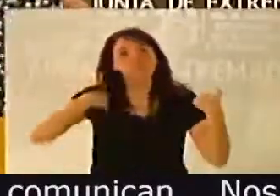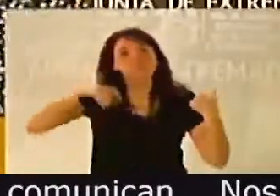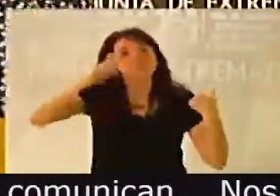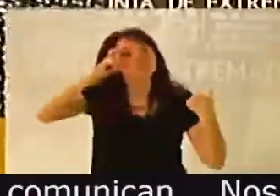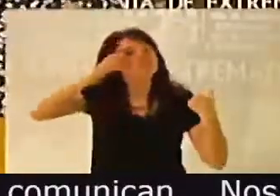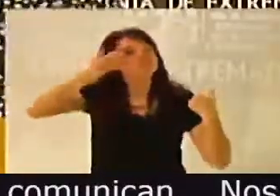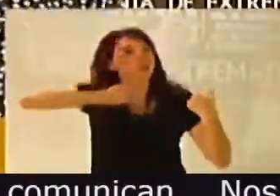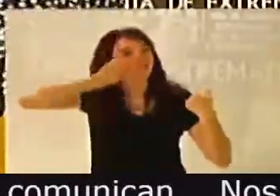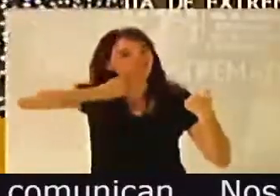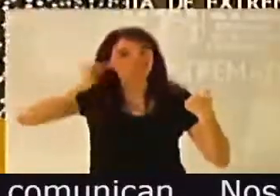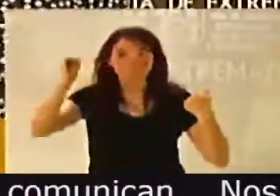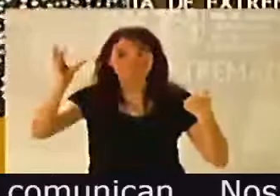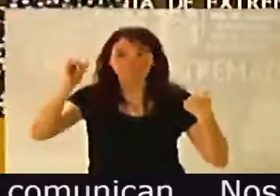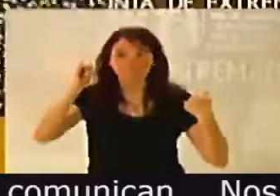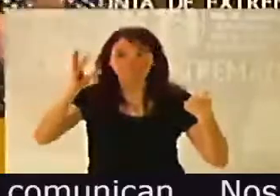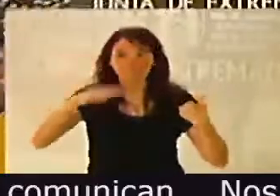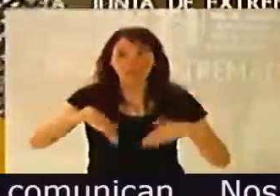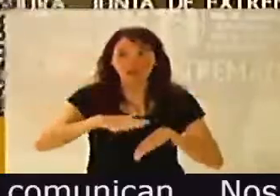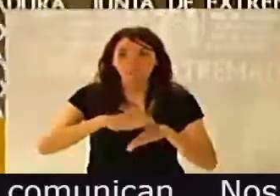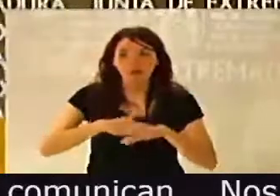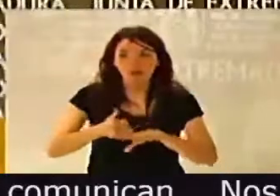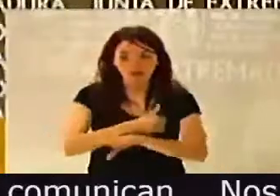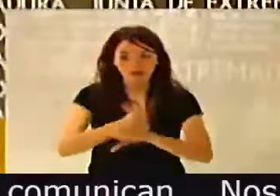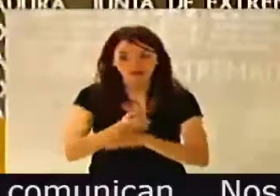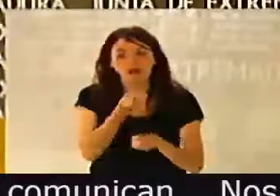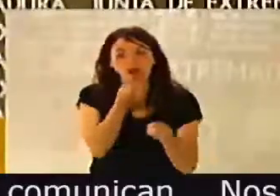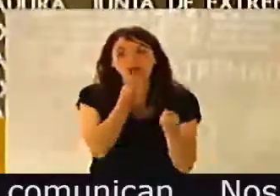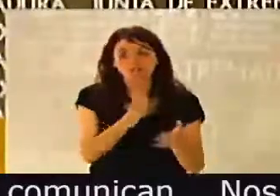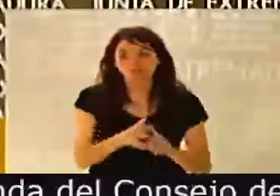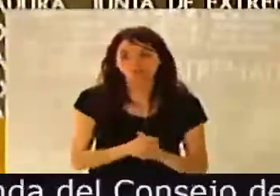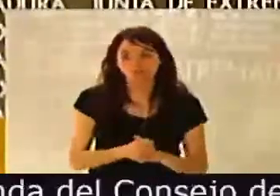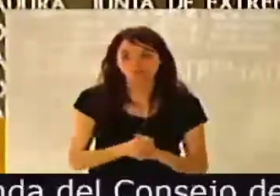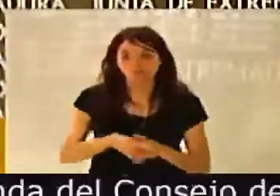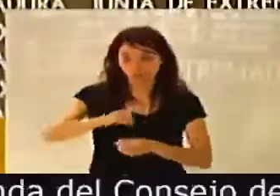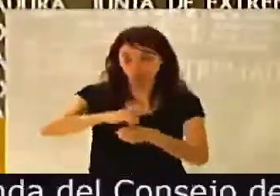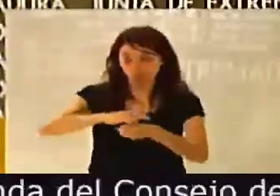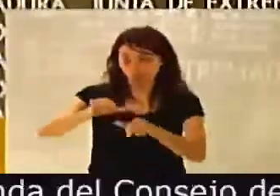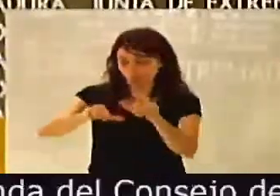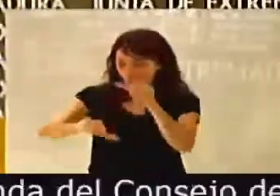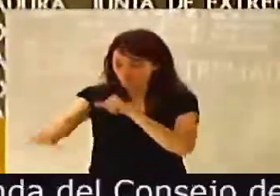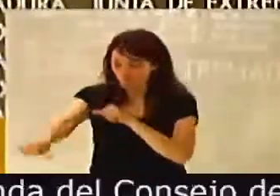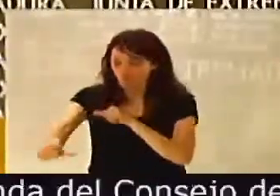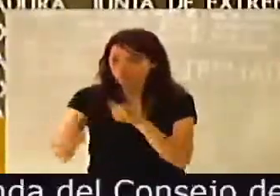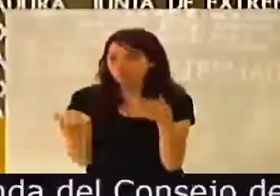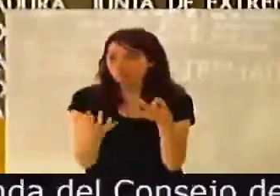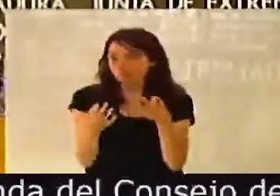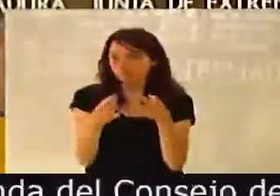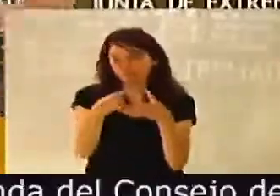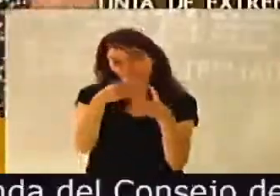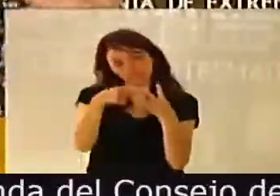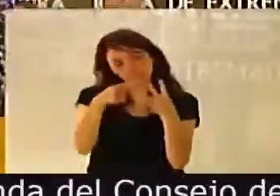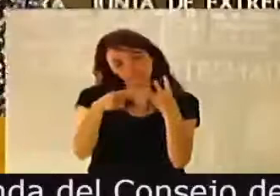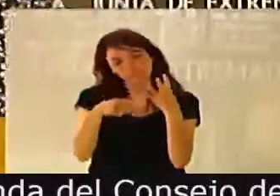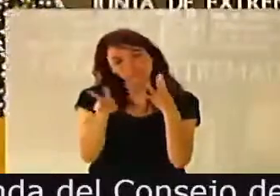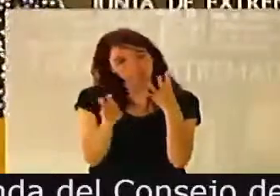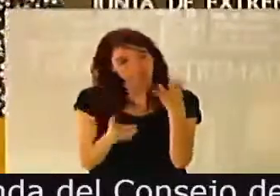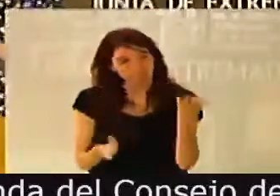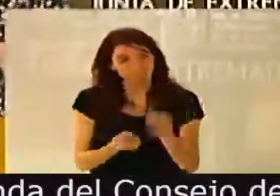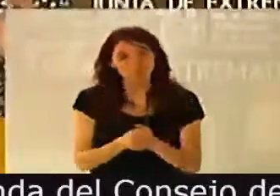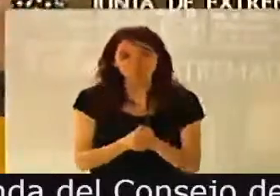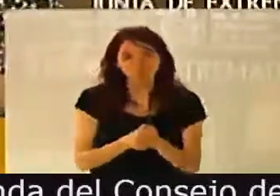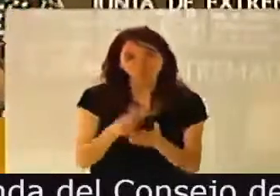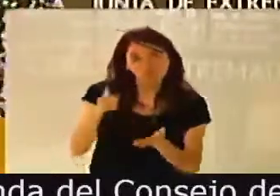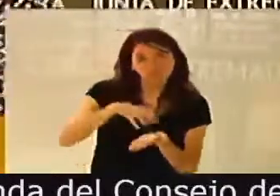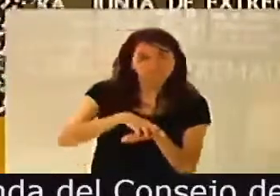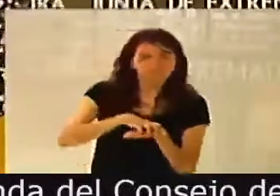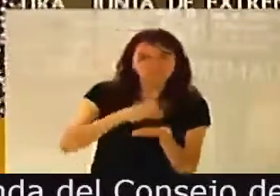qué? Para decirle a los ciudadanos, a partir del próximo lunes, esto es lo nuevo que se puede hacer. Y sobre aquello que tengamos dudas y